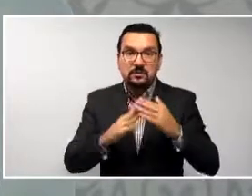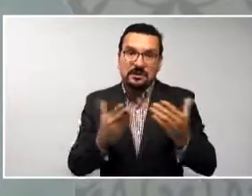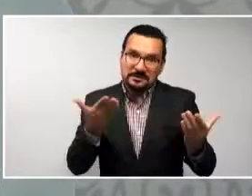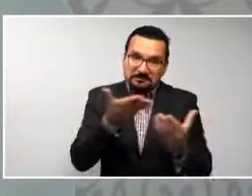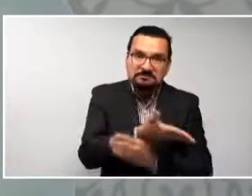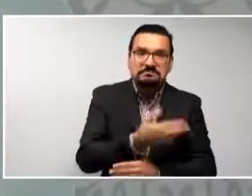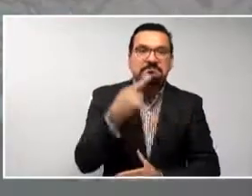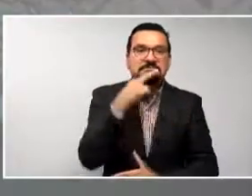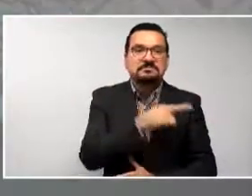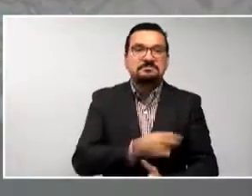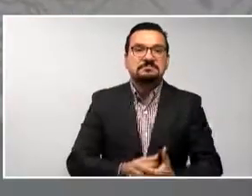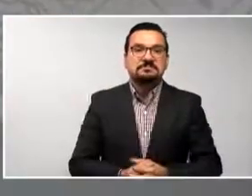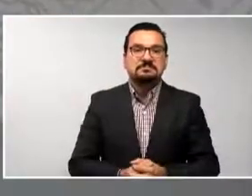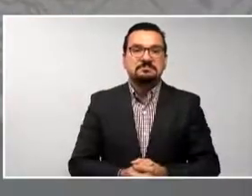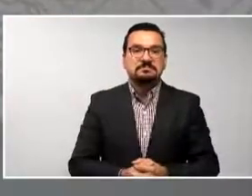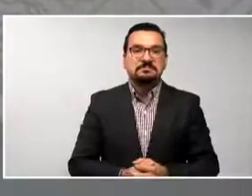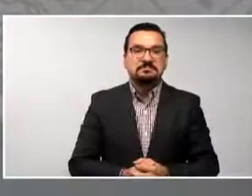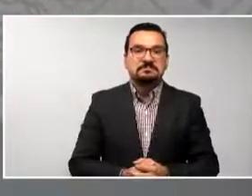cercana